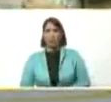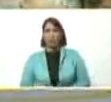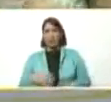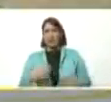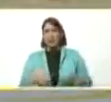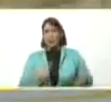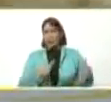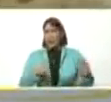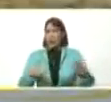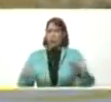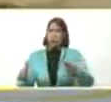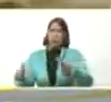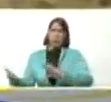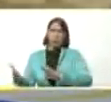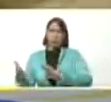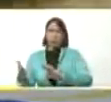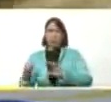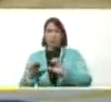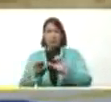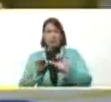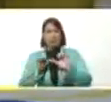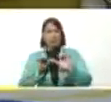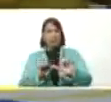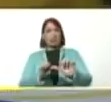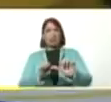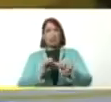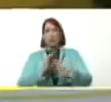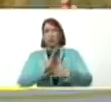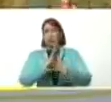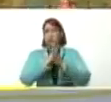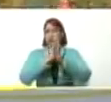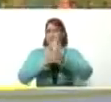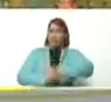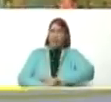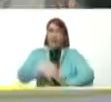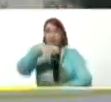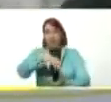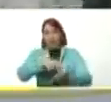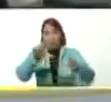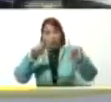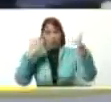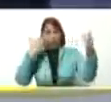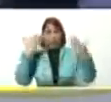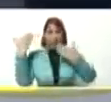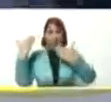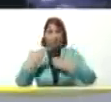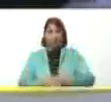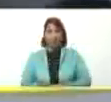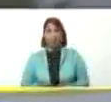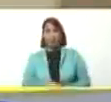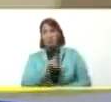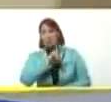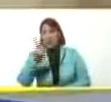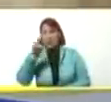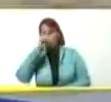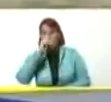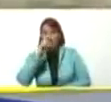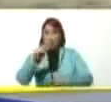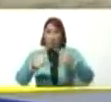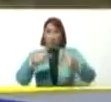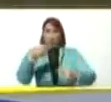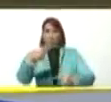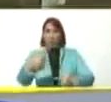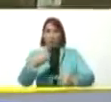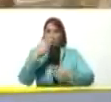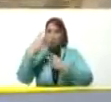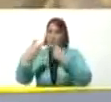muertos y quedó destruido todo el estado La Guaira, todo este estado. 22 años después recorre usted La